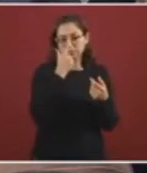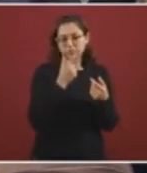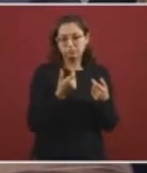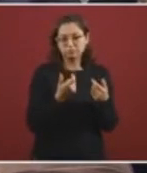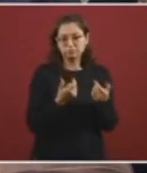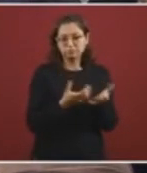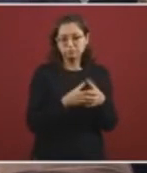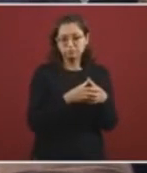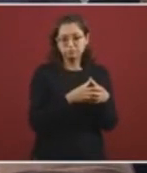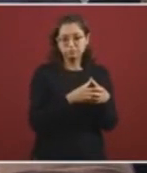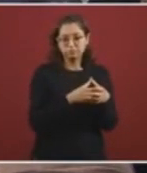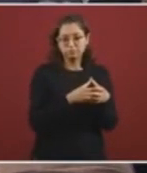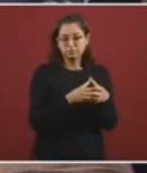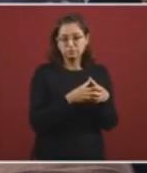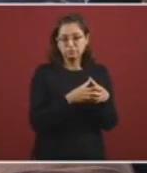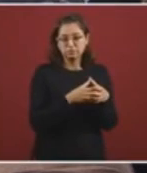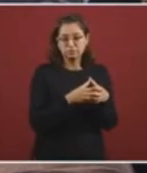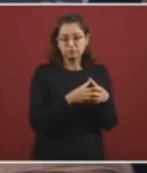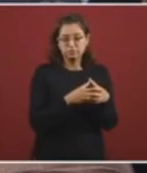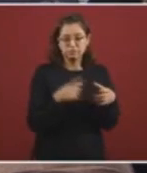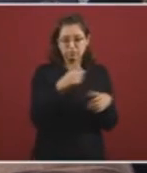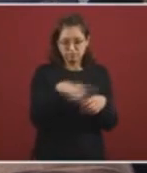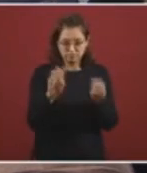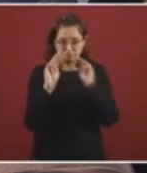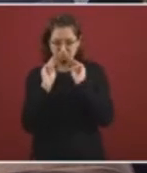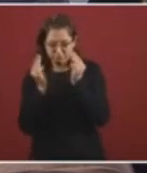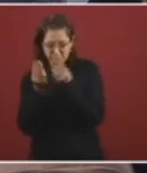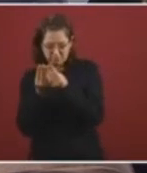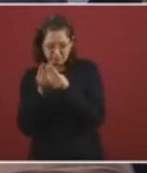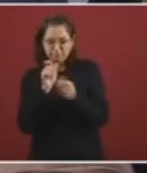halcones de la llamada delincuencia